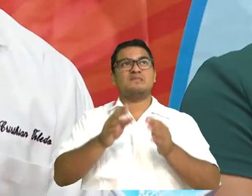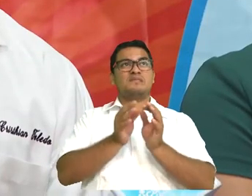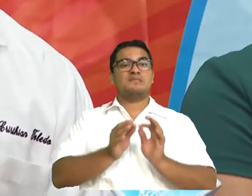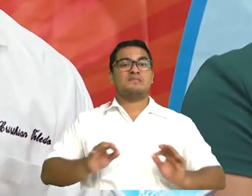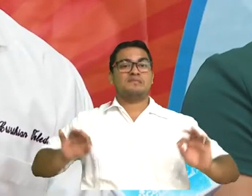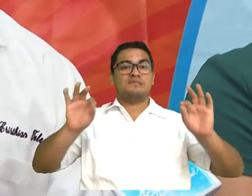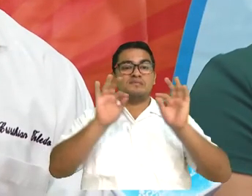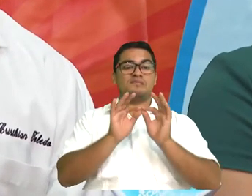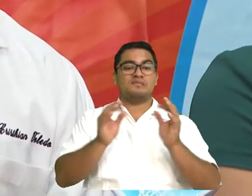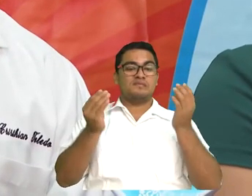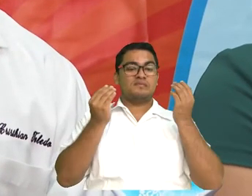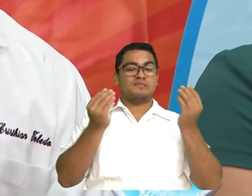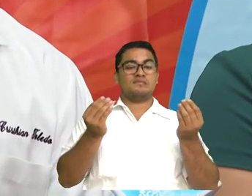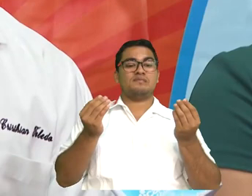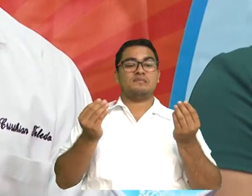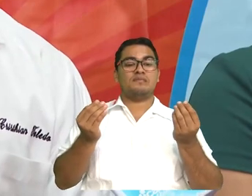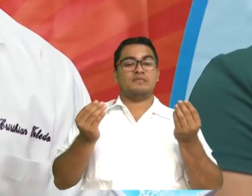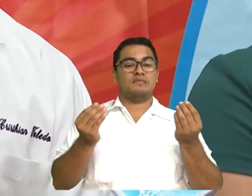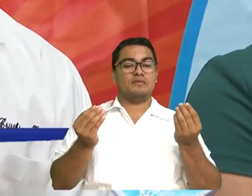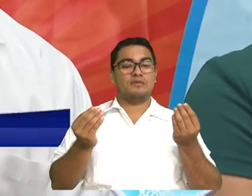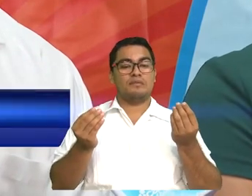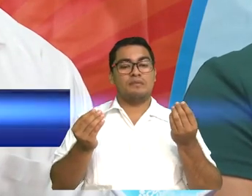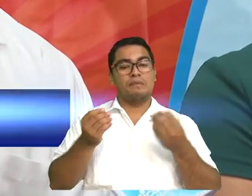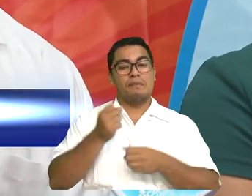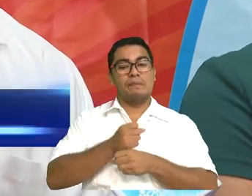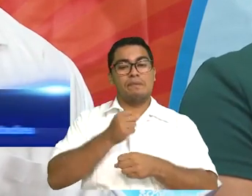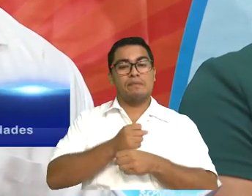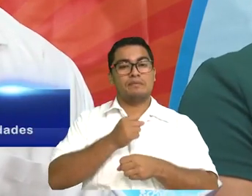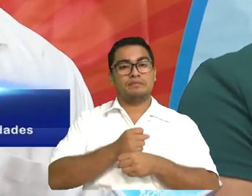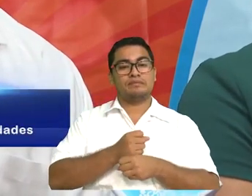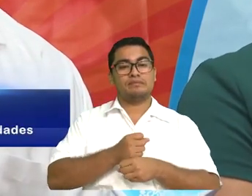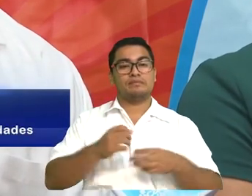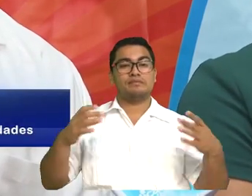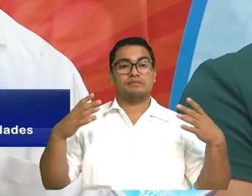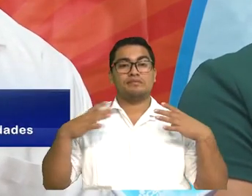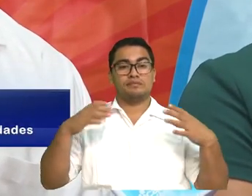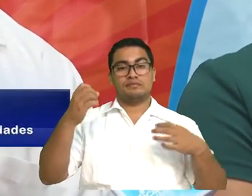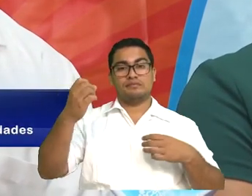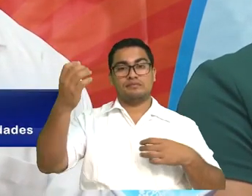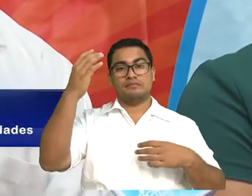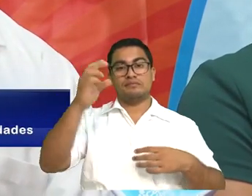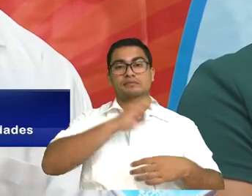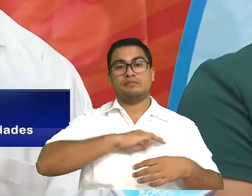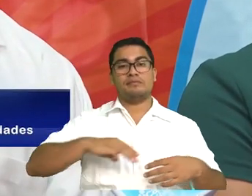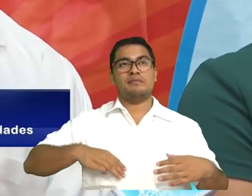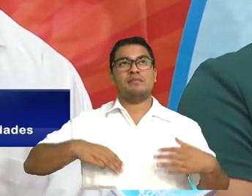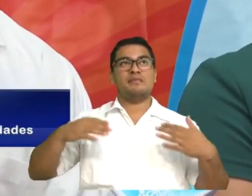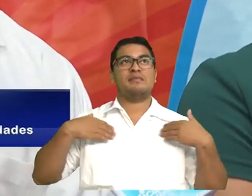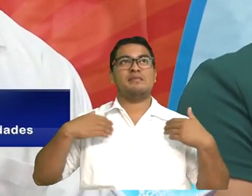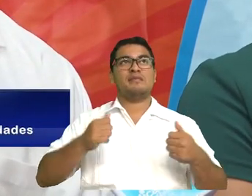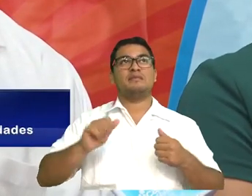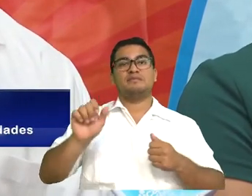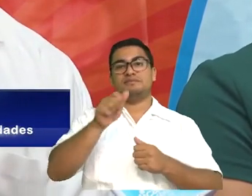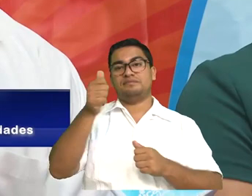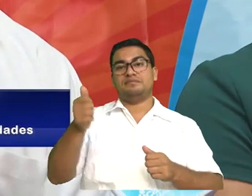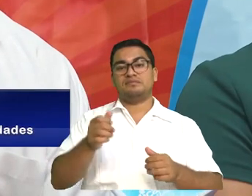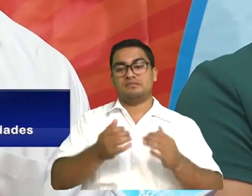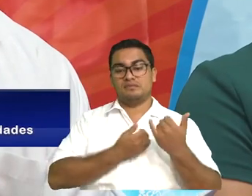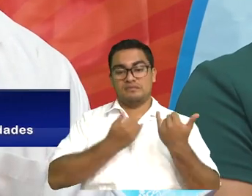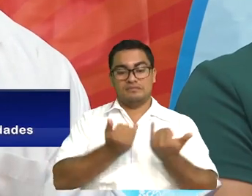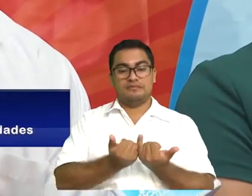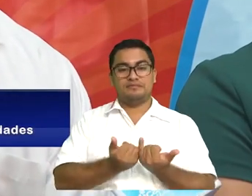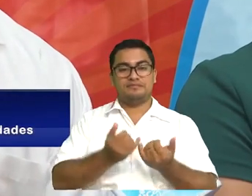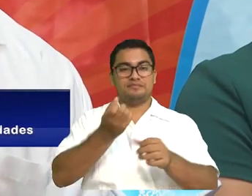la articulación que se tiene actualmente en esta temporada de verano con el Ministerio de Salud y otras instituciones, los gobiernos locales,